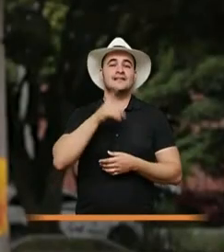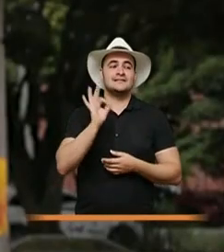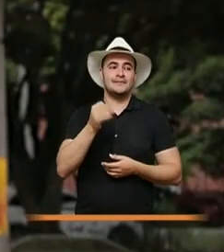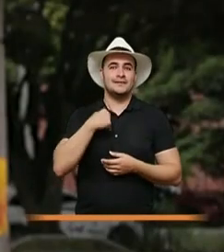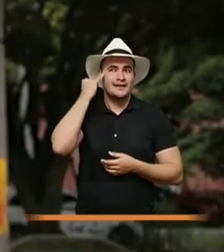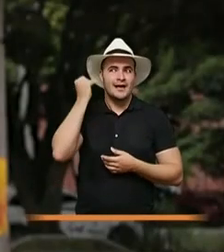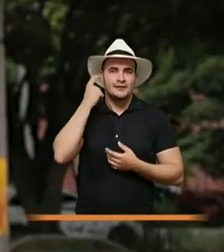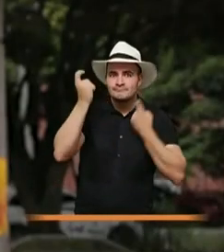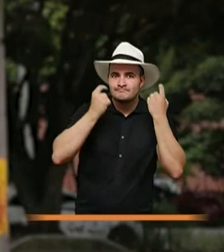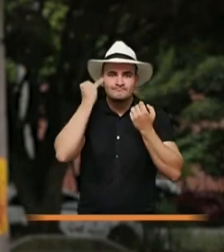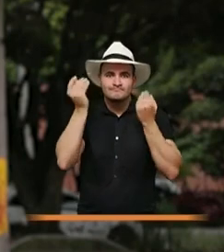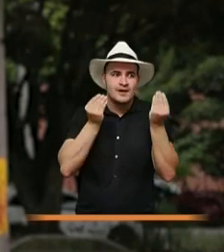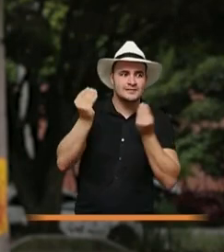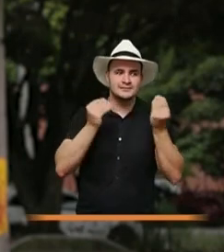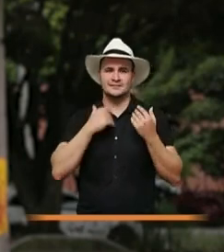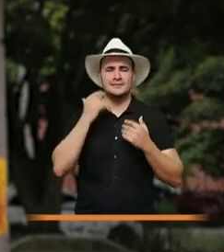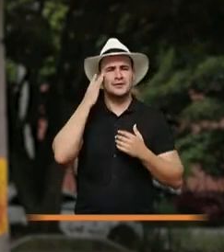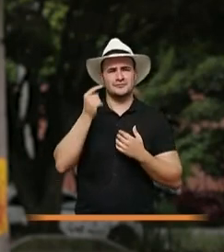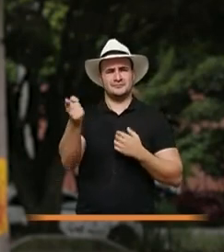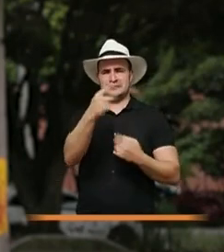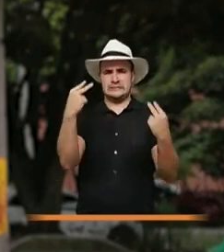es que todos mirando los